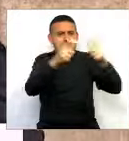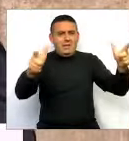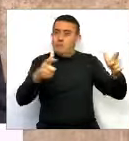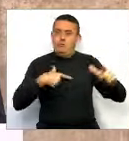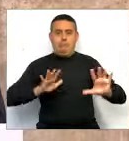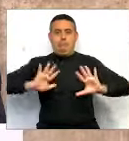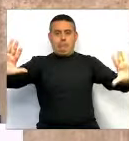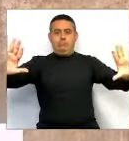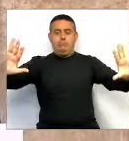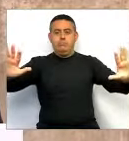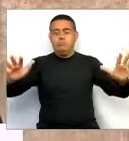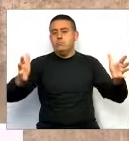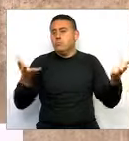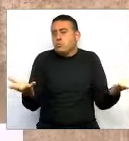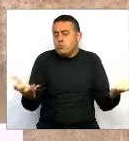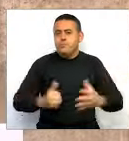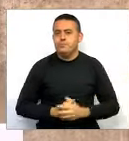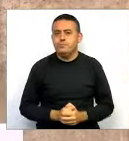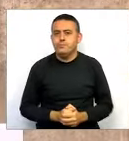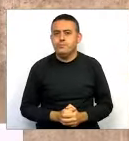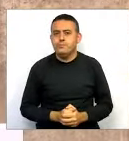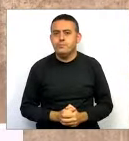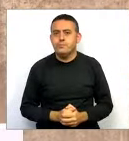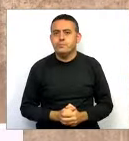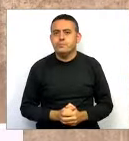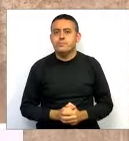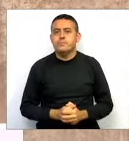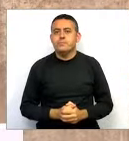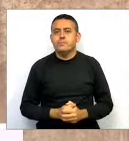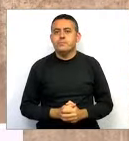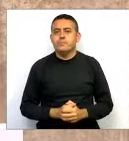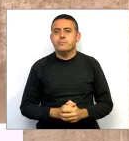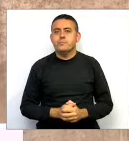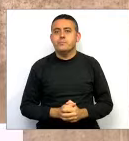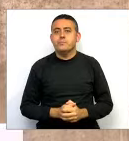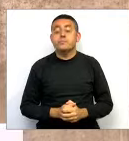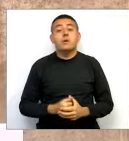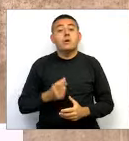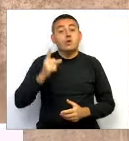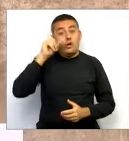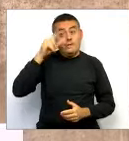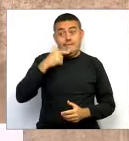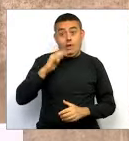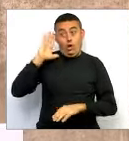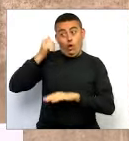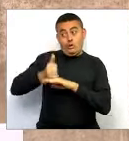en cualquier caso después la consellera puede decir alguna concreción más pero mire